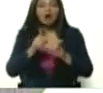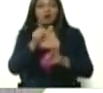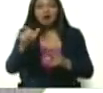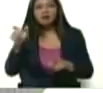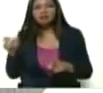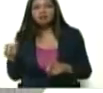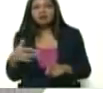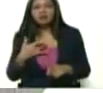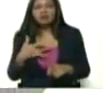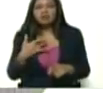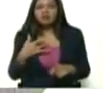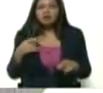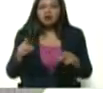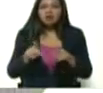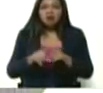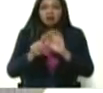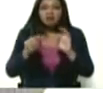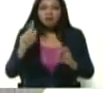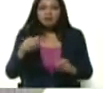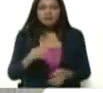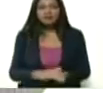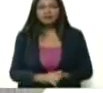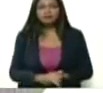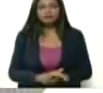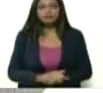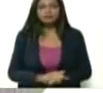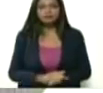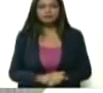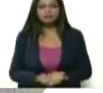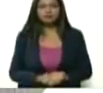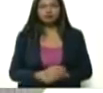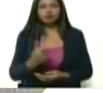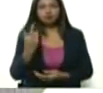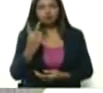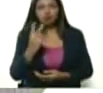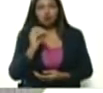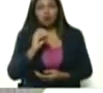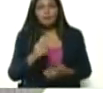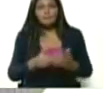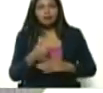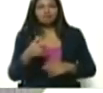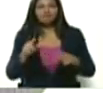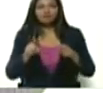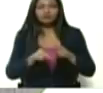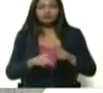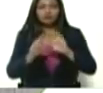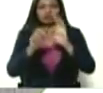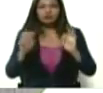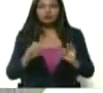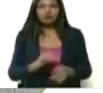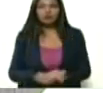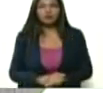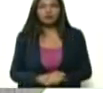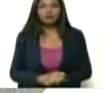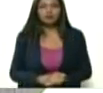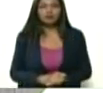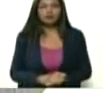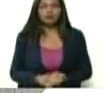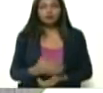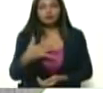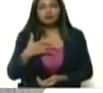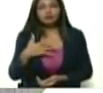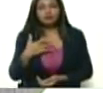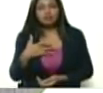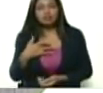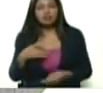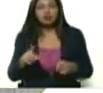han manifestado tener algún tipo de síntoma o dos síntomas o más, o tener además una causa de comorbilidad,